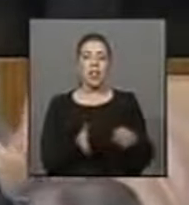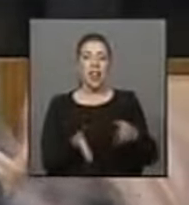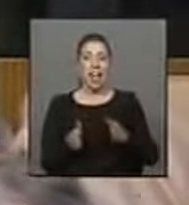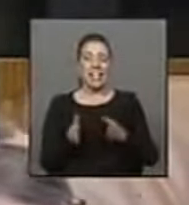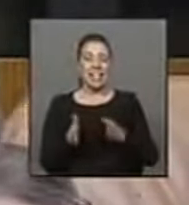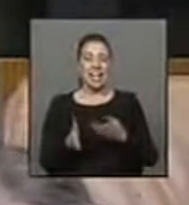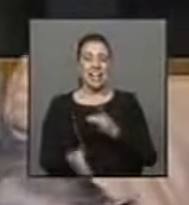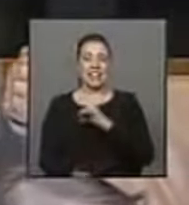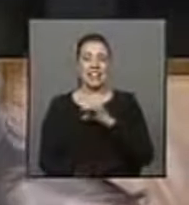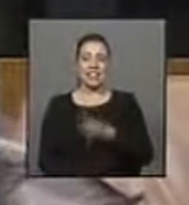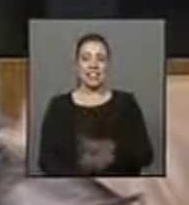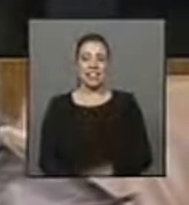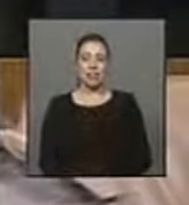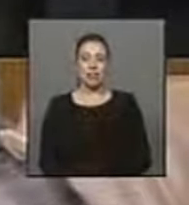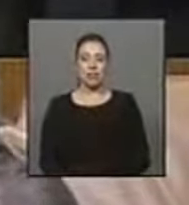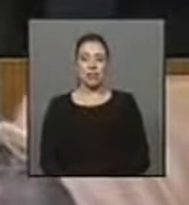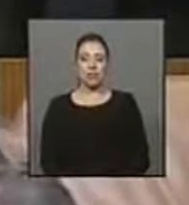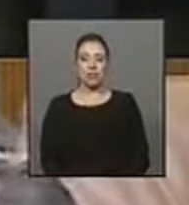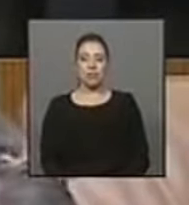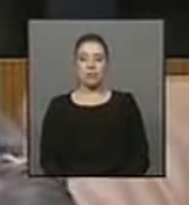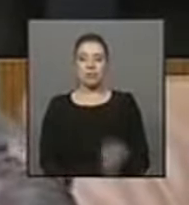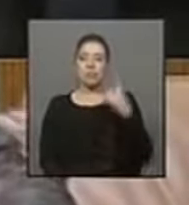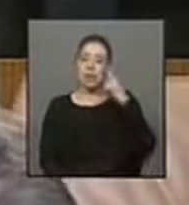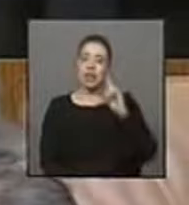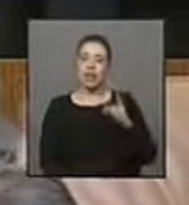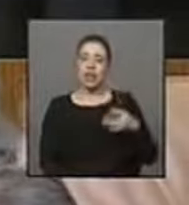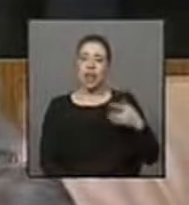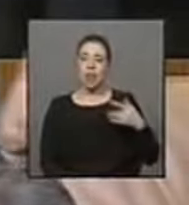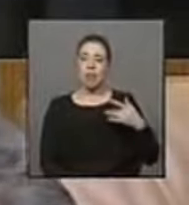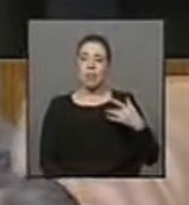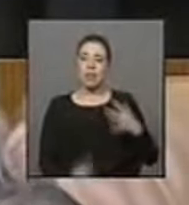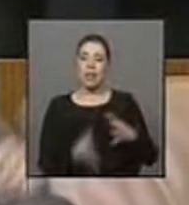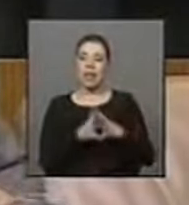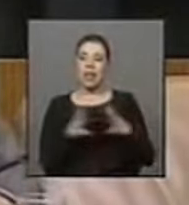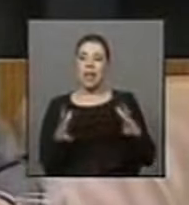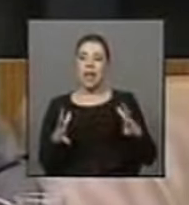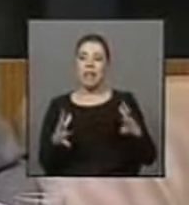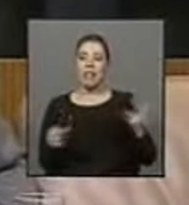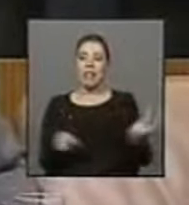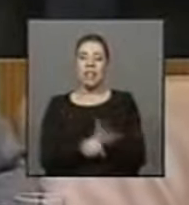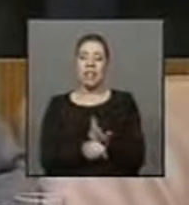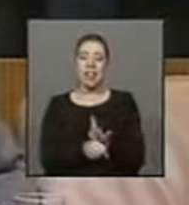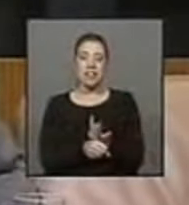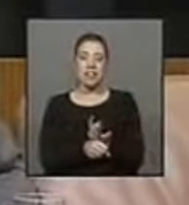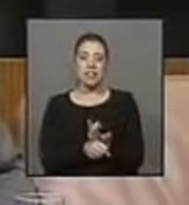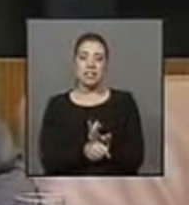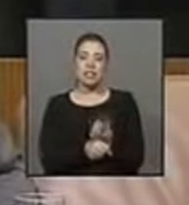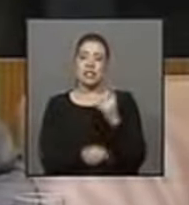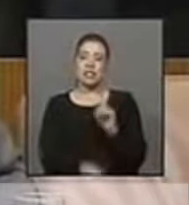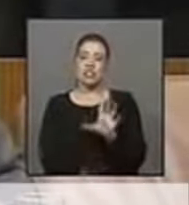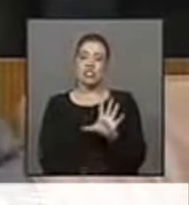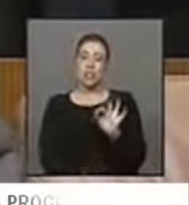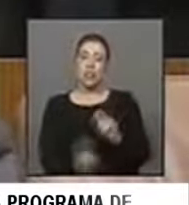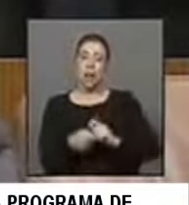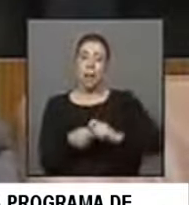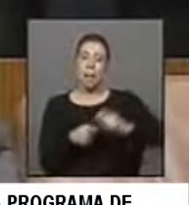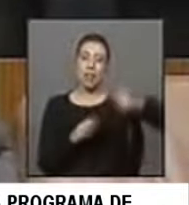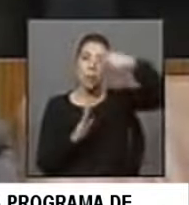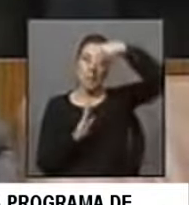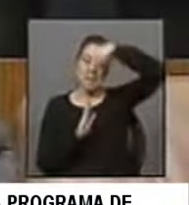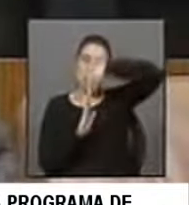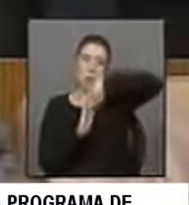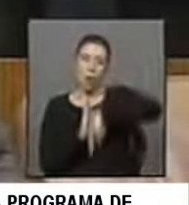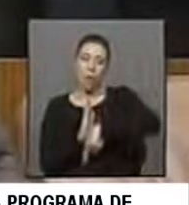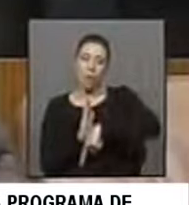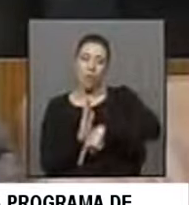nuestro Chile, para que no tengamos que lamentar grandes desgracias como las que han pasado. 150 metros de profundidad en